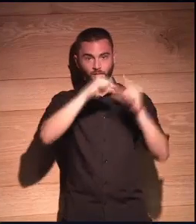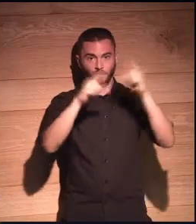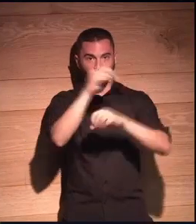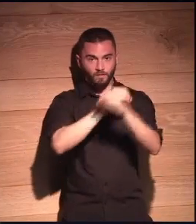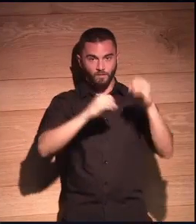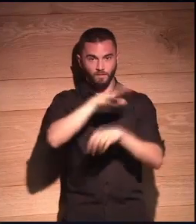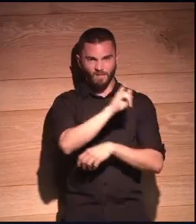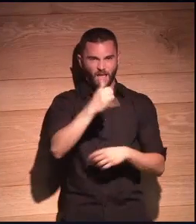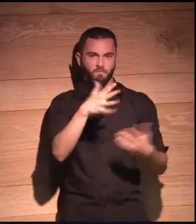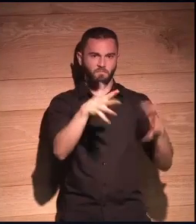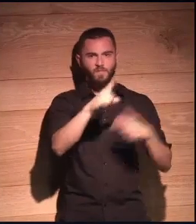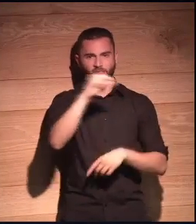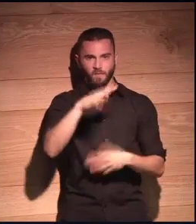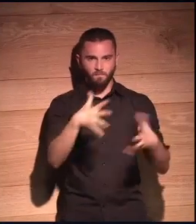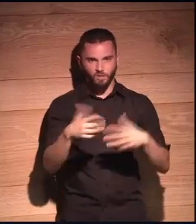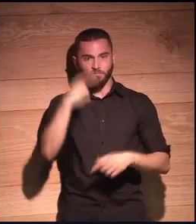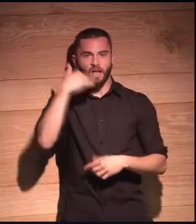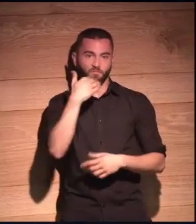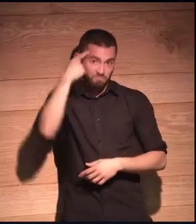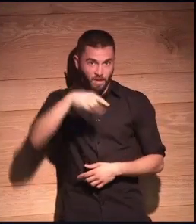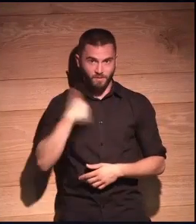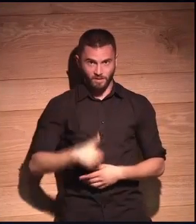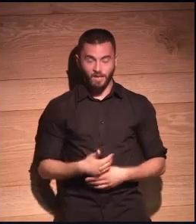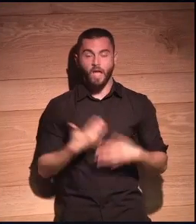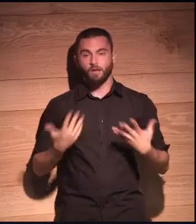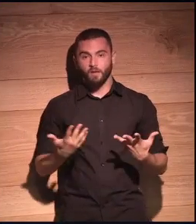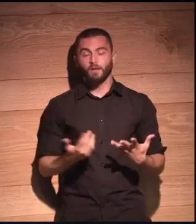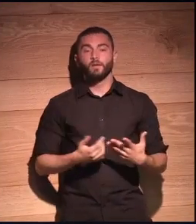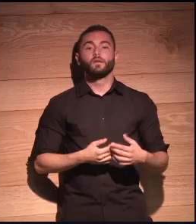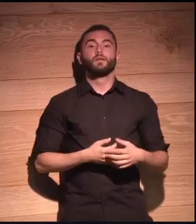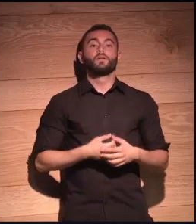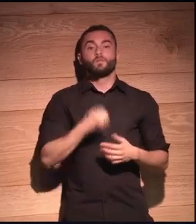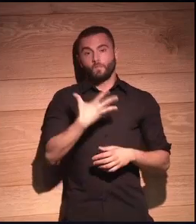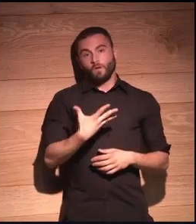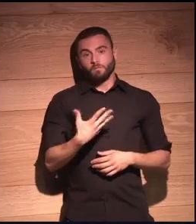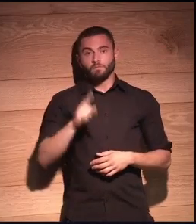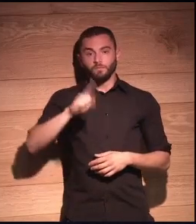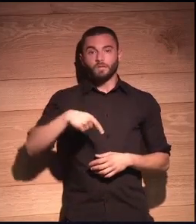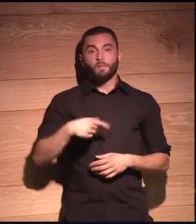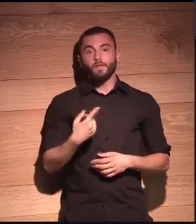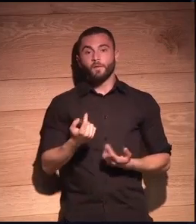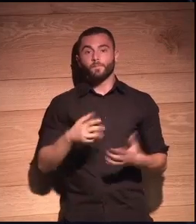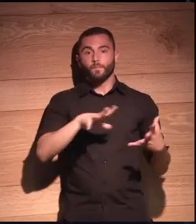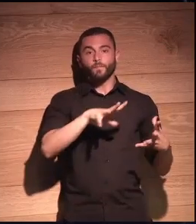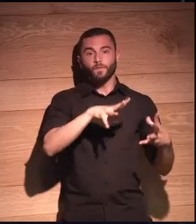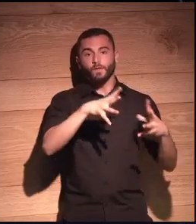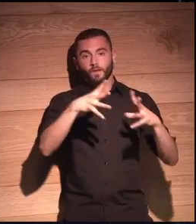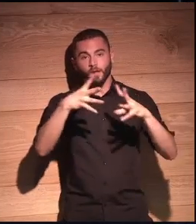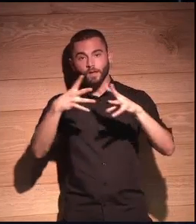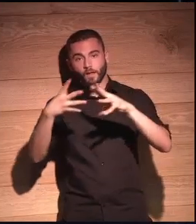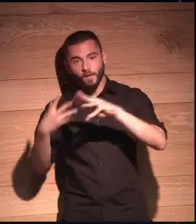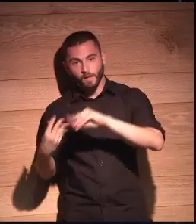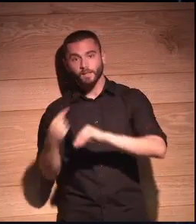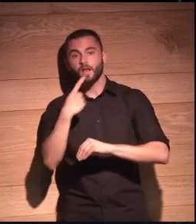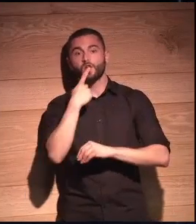es algo que se sabe, y de hecho bueno, también cómo les cuesta adaptarse después de